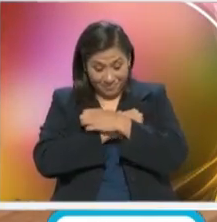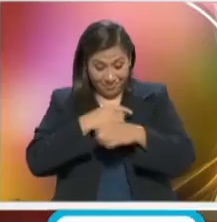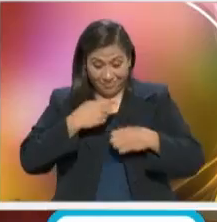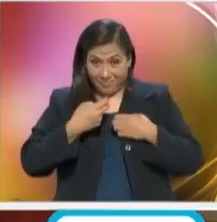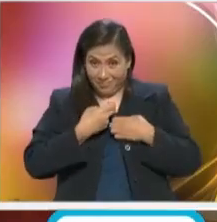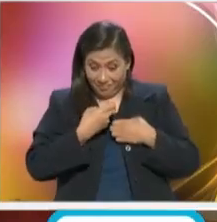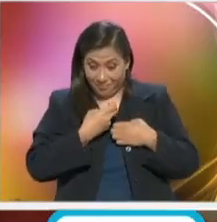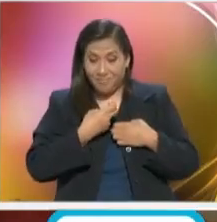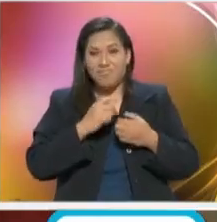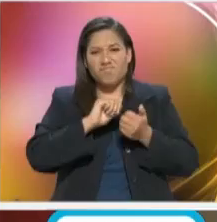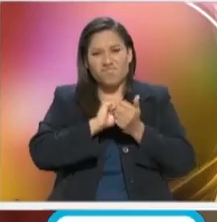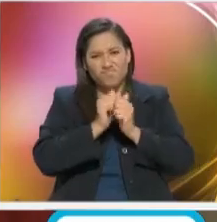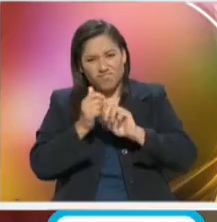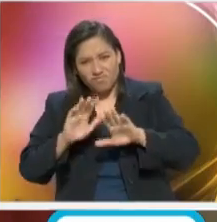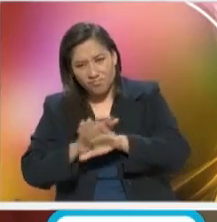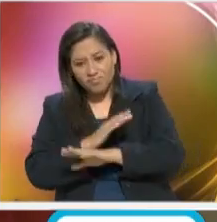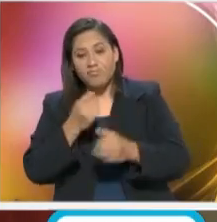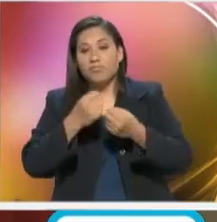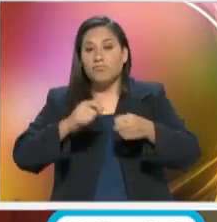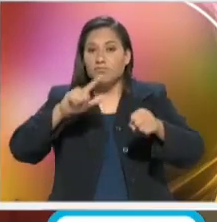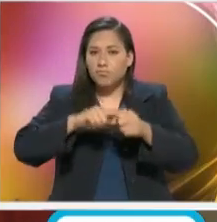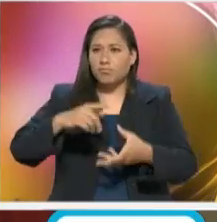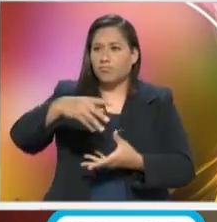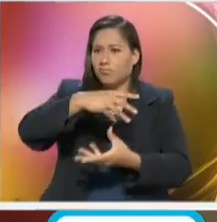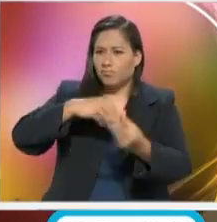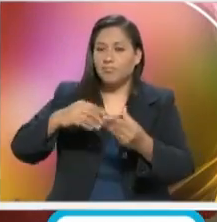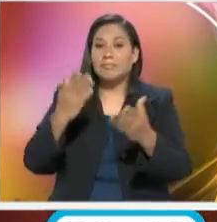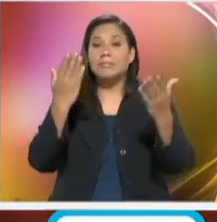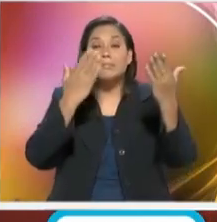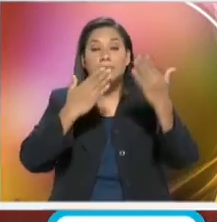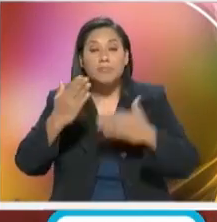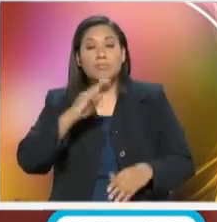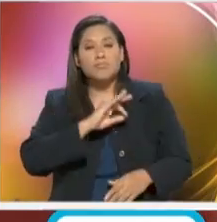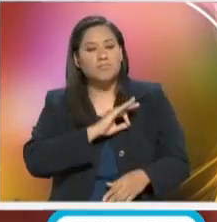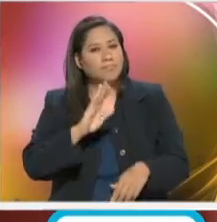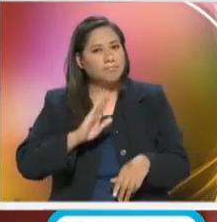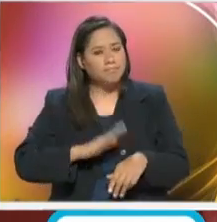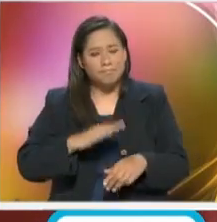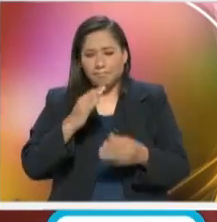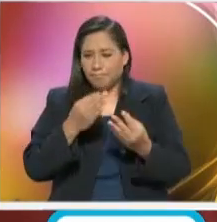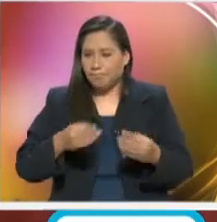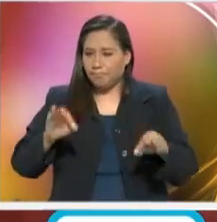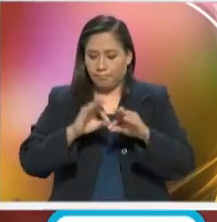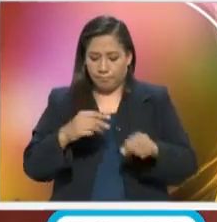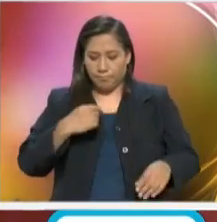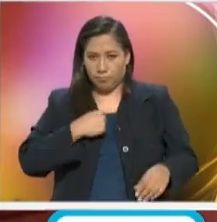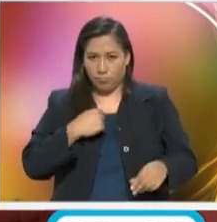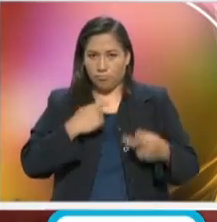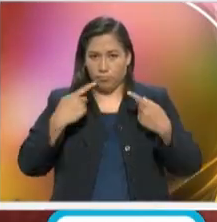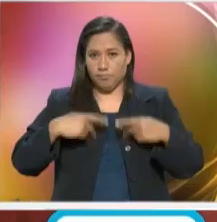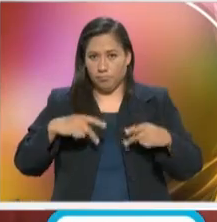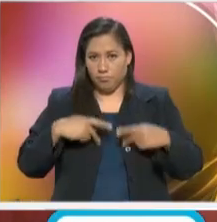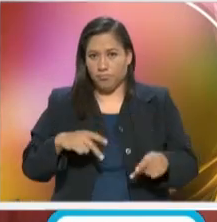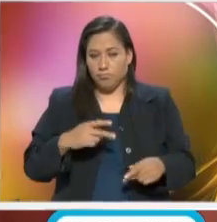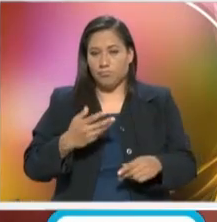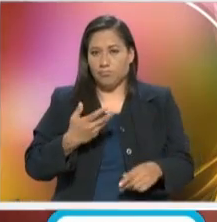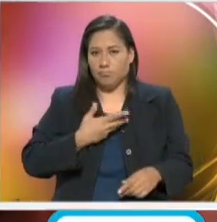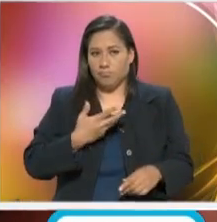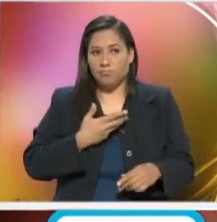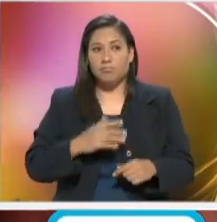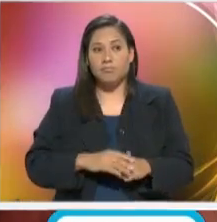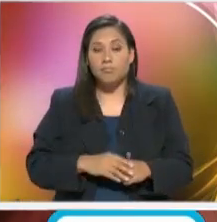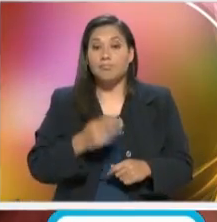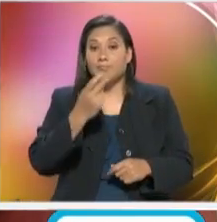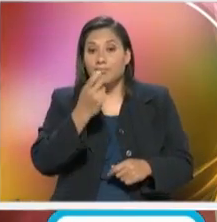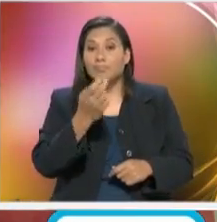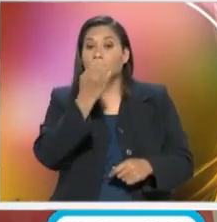de transformación, socialización y superación más poderoso que tiene el ser humano. Así es. Sin duda, ¿eh? Y en ese